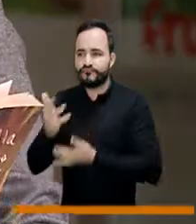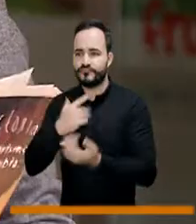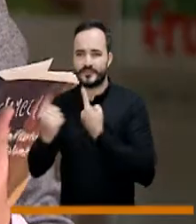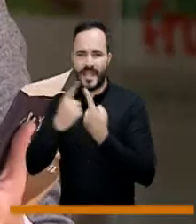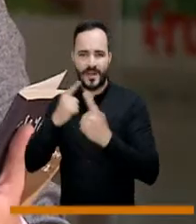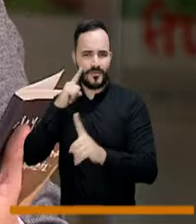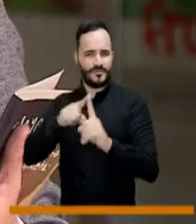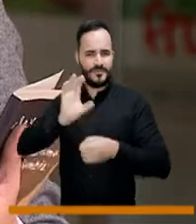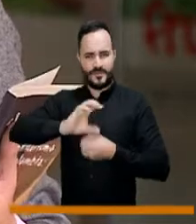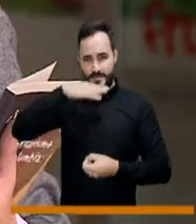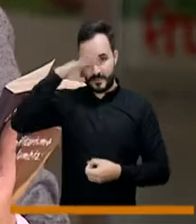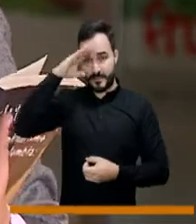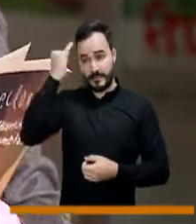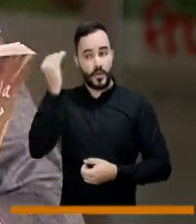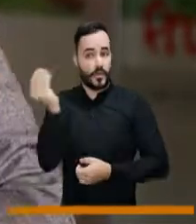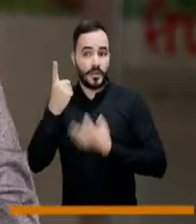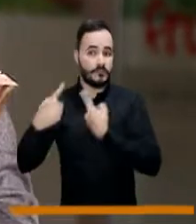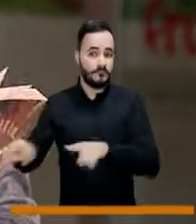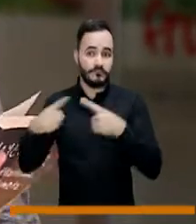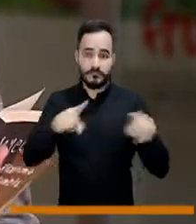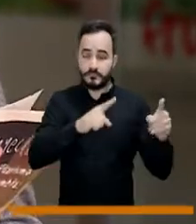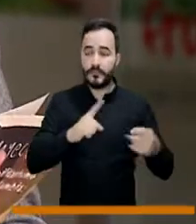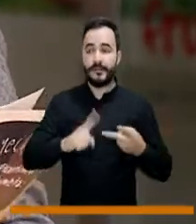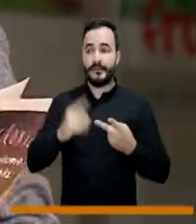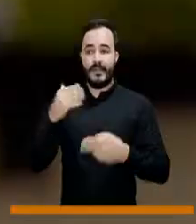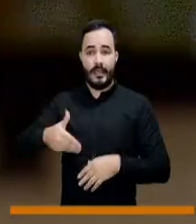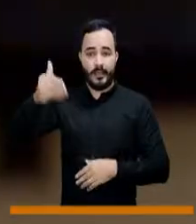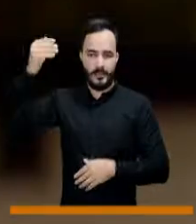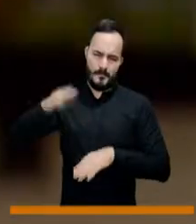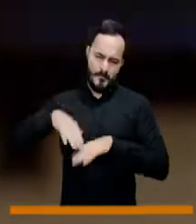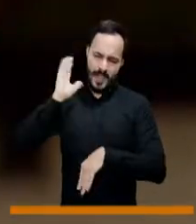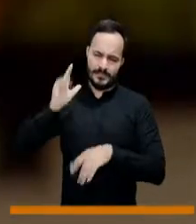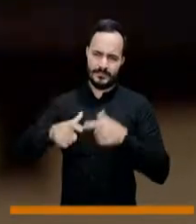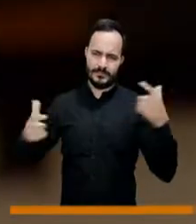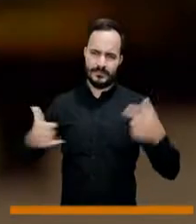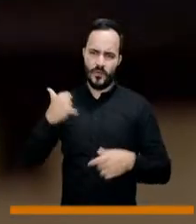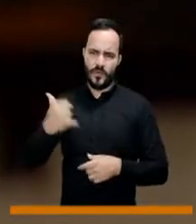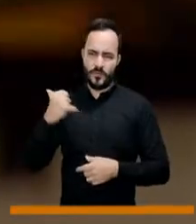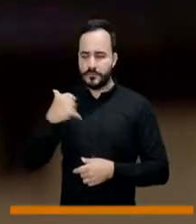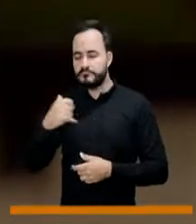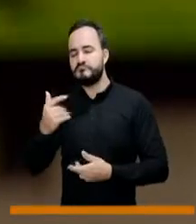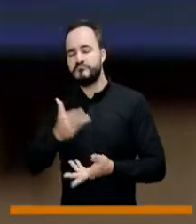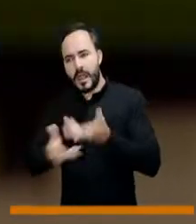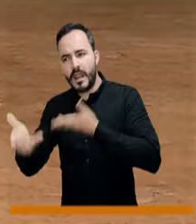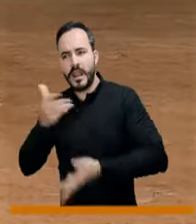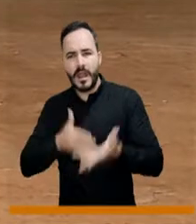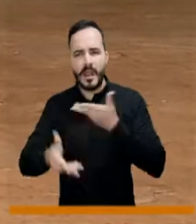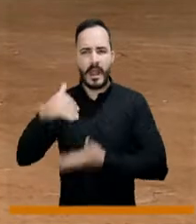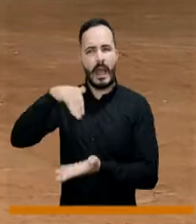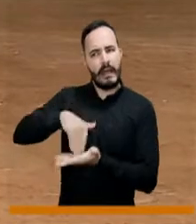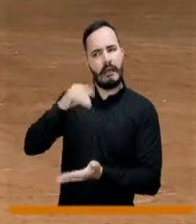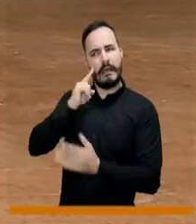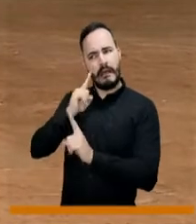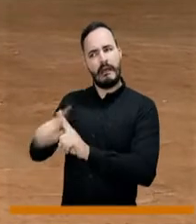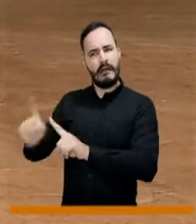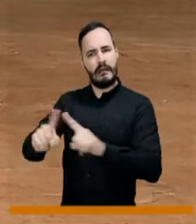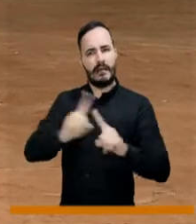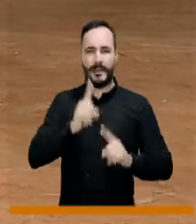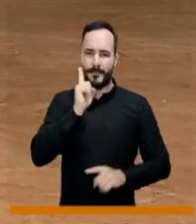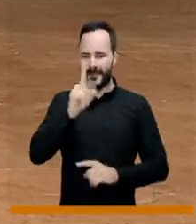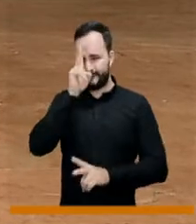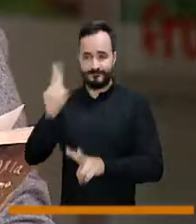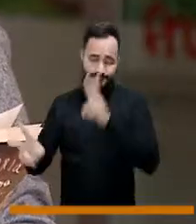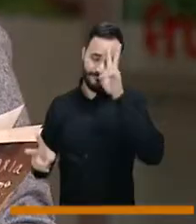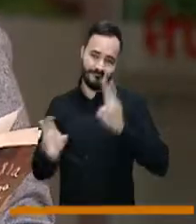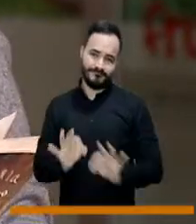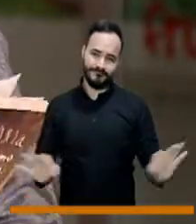Medellín, un escenario donde vino gente de todas las ideologías, de varias edades, la mayoría jóvenes, a escuchar posiciones diferentes, pero